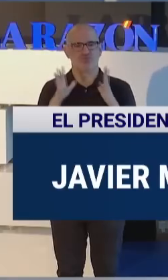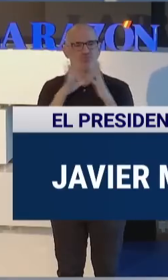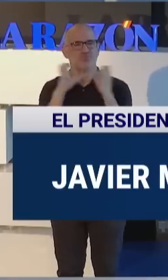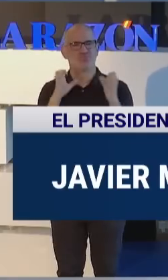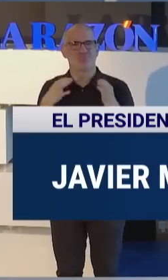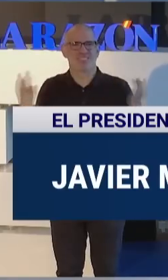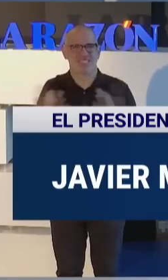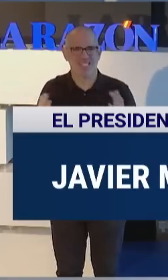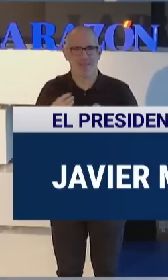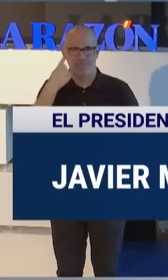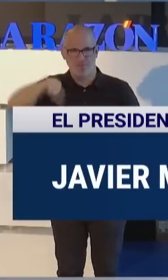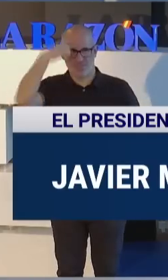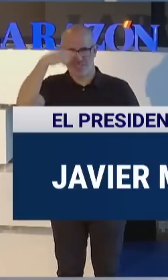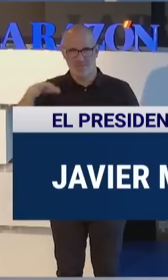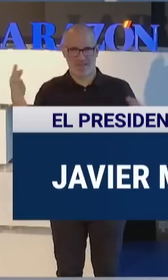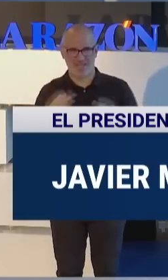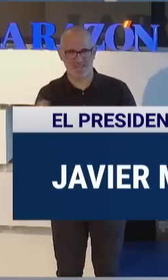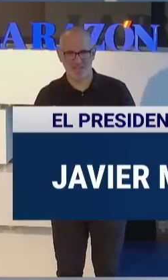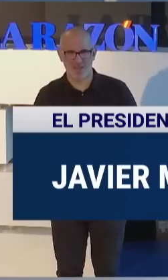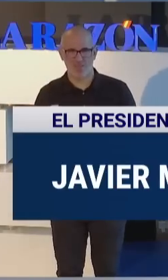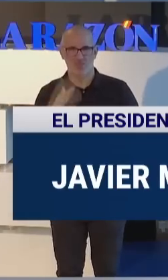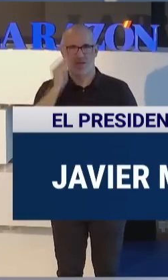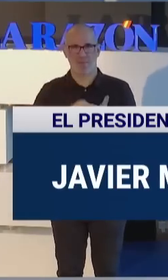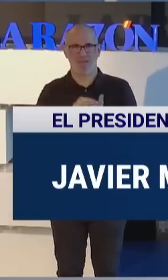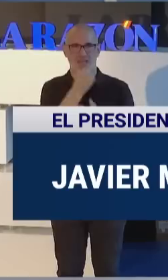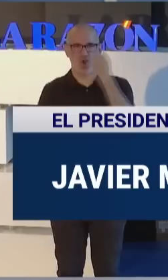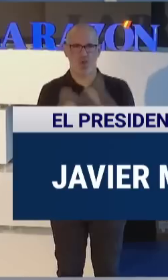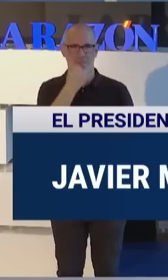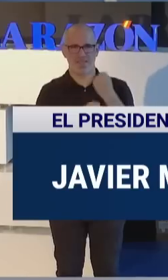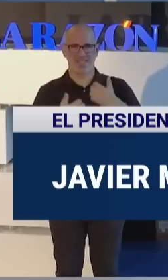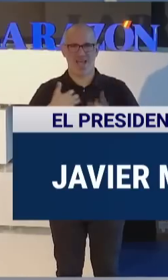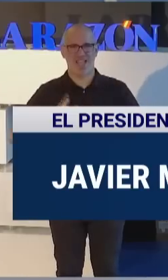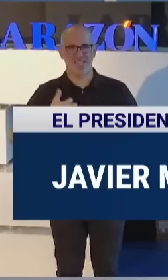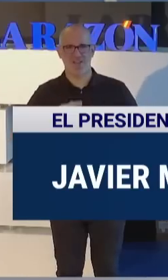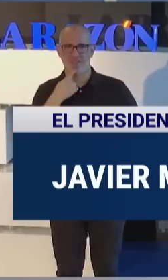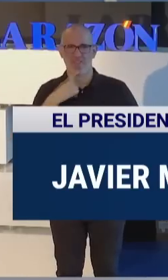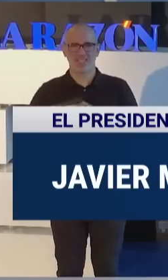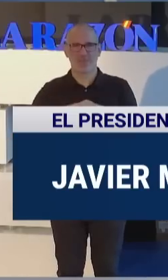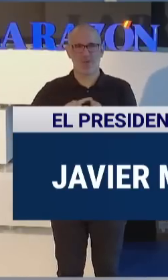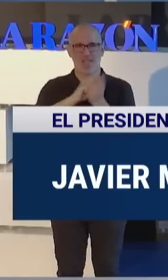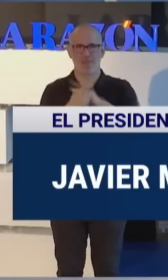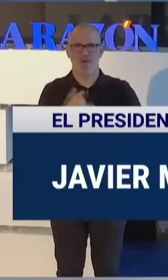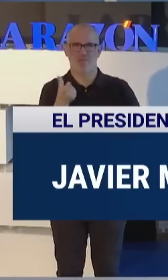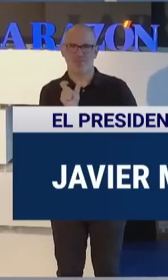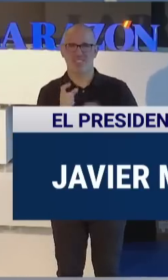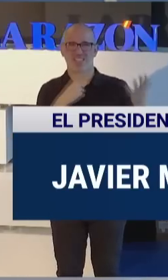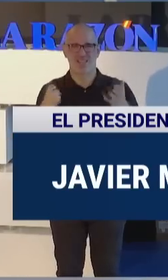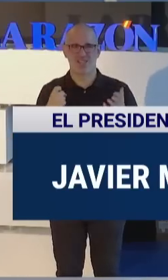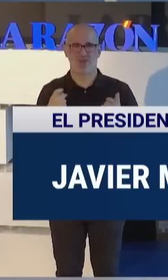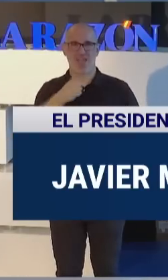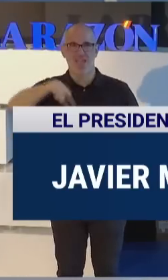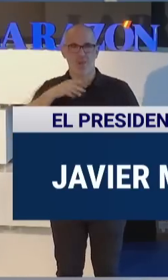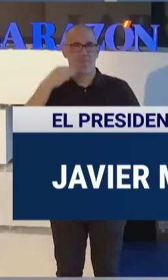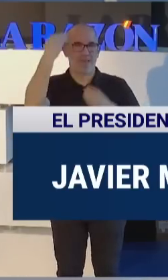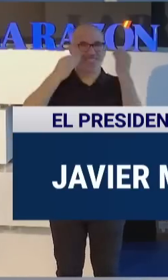para que sepan también lo chanta que son muchos economistas argentinos, decían que había que poner el tipo de cambio en 600. Y tenían una